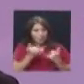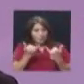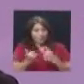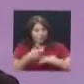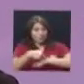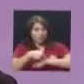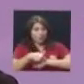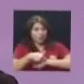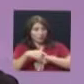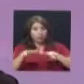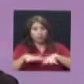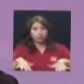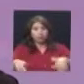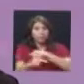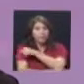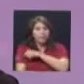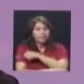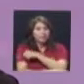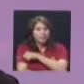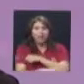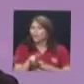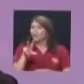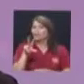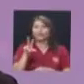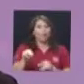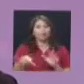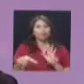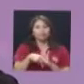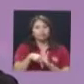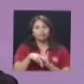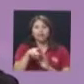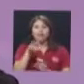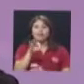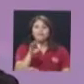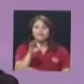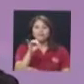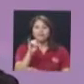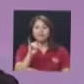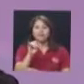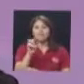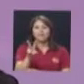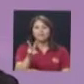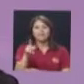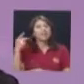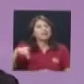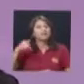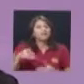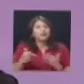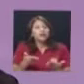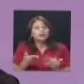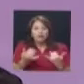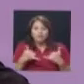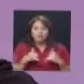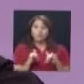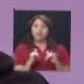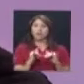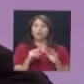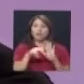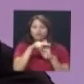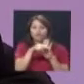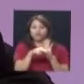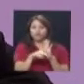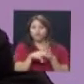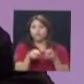no está prohibido más bien el riesgo es que no está regulada pero aquella